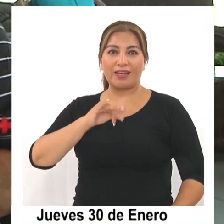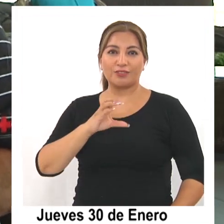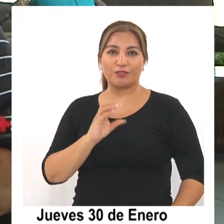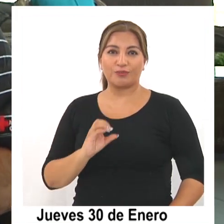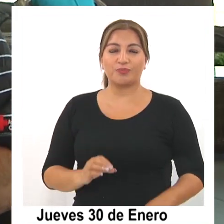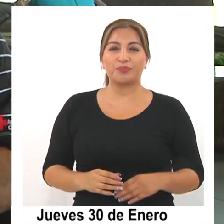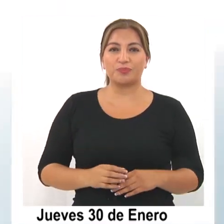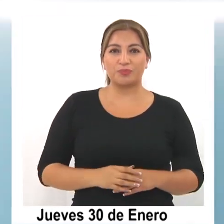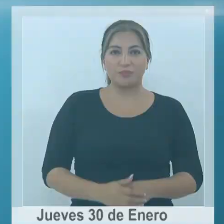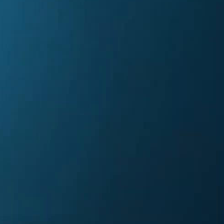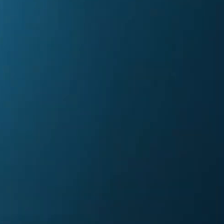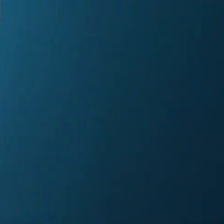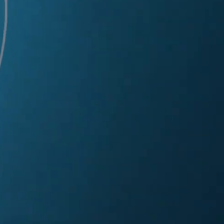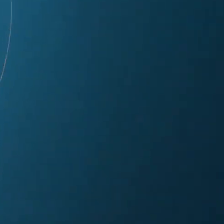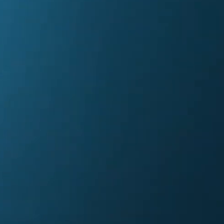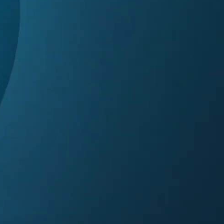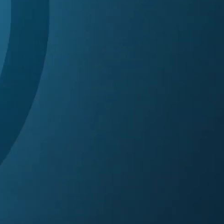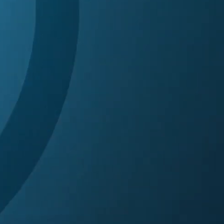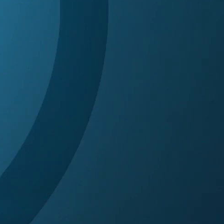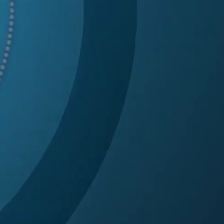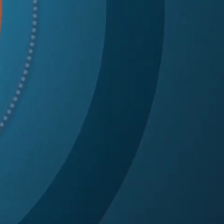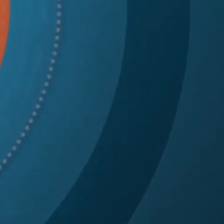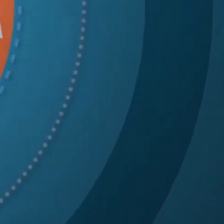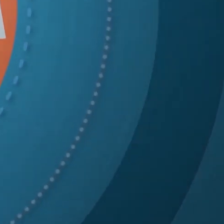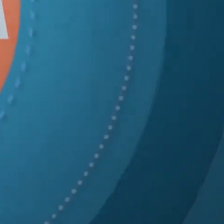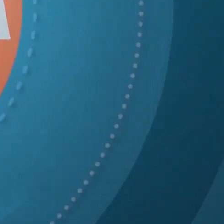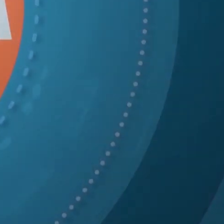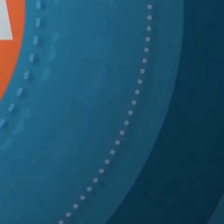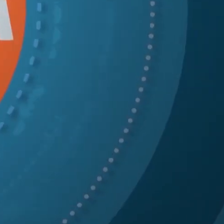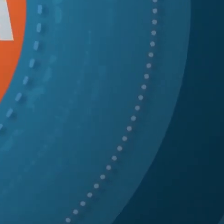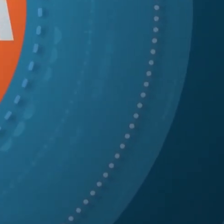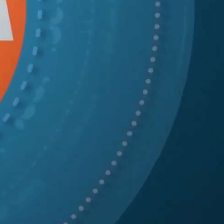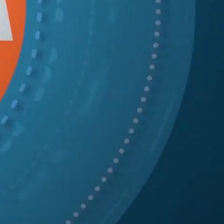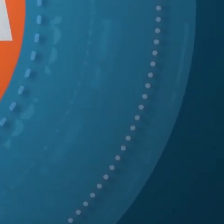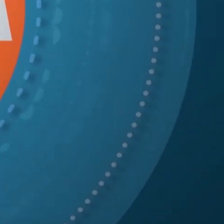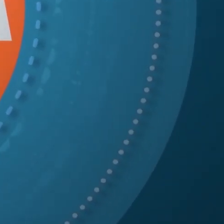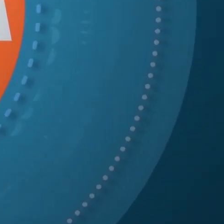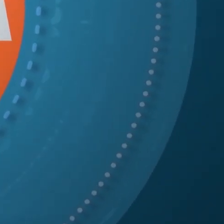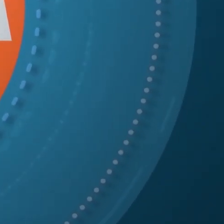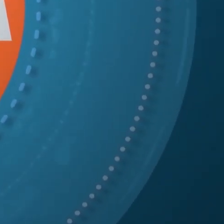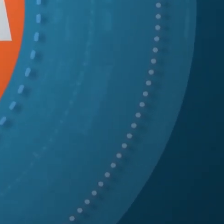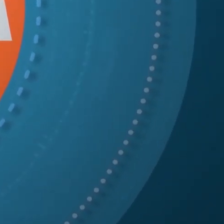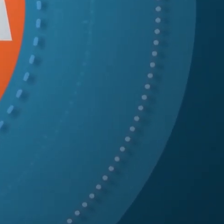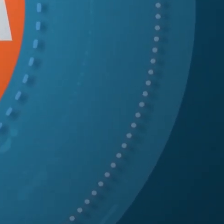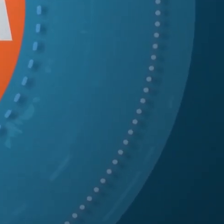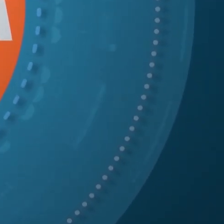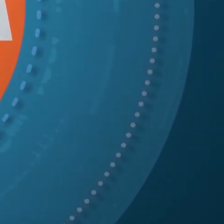Malik de Iquique Iquique